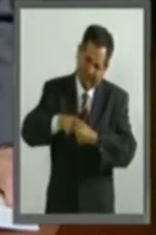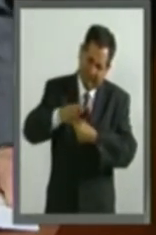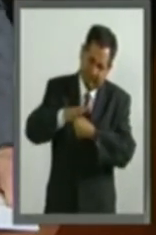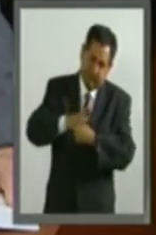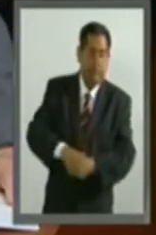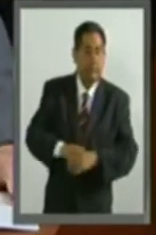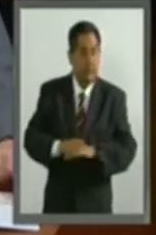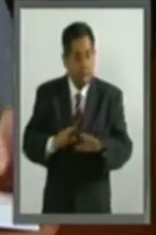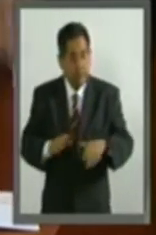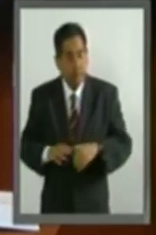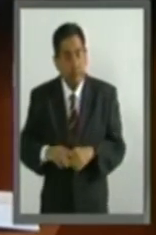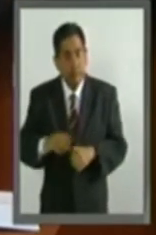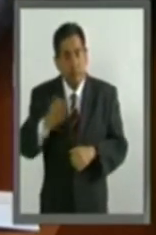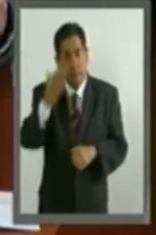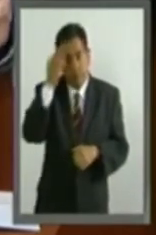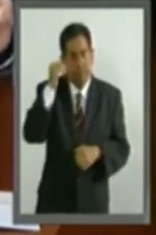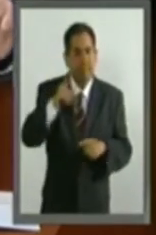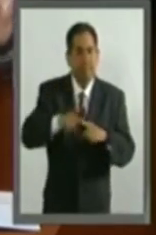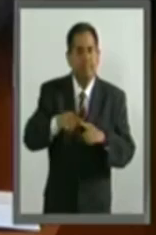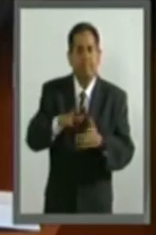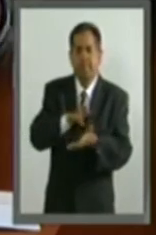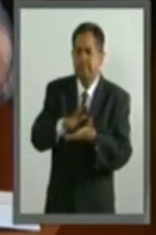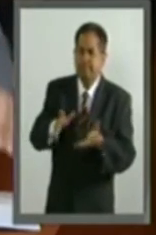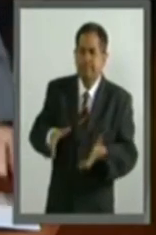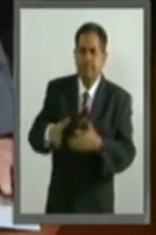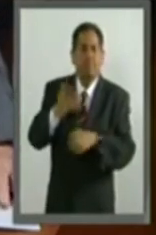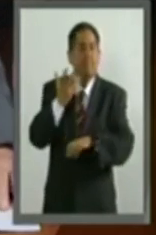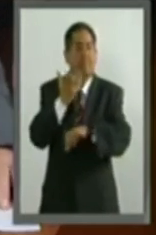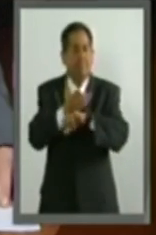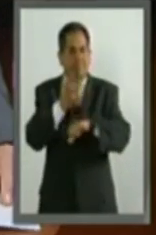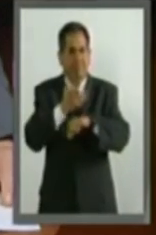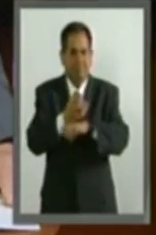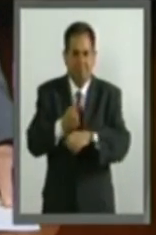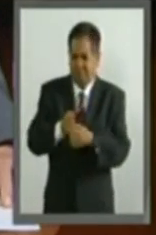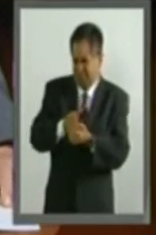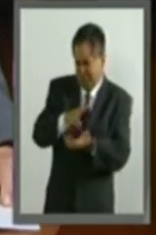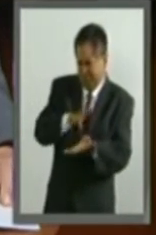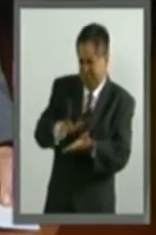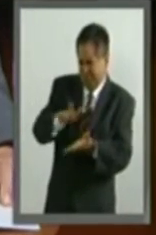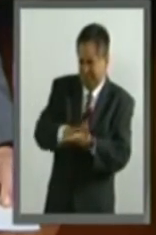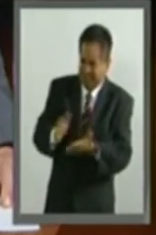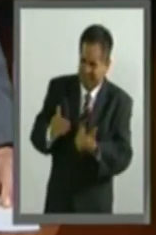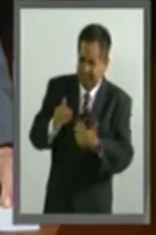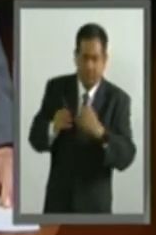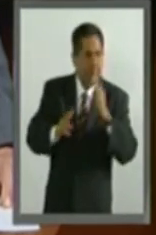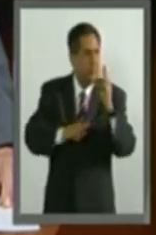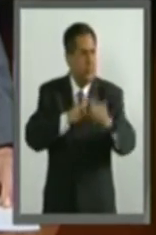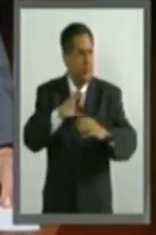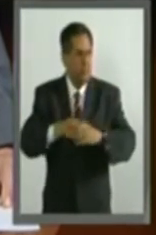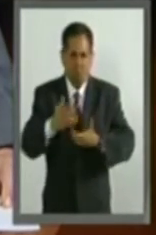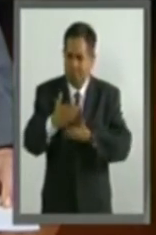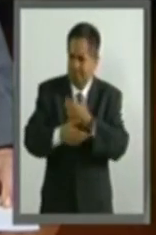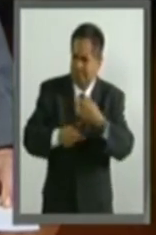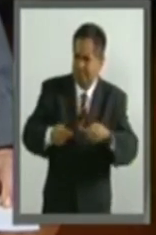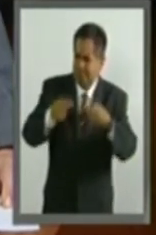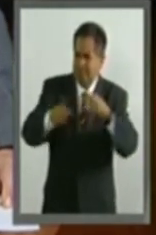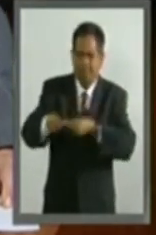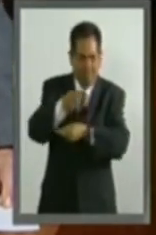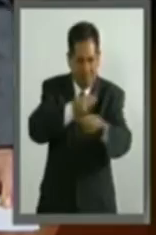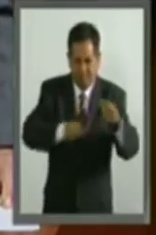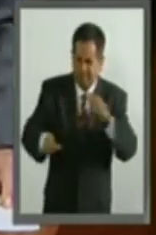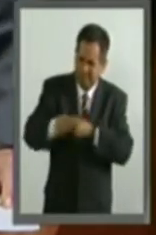Fue una tendencia impulsada desde los Estados Unidos, la de la globalización, la